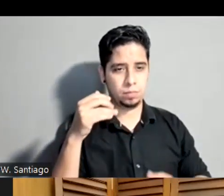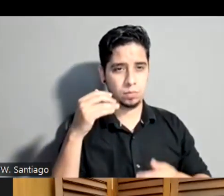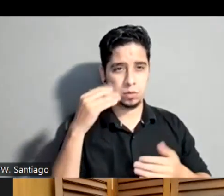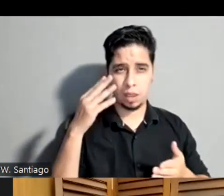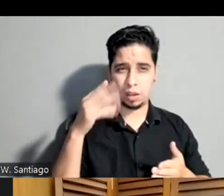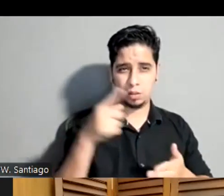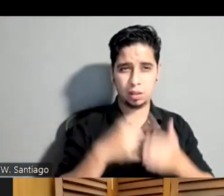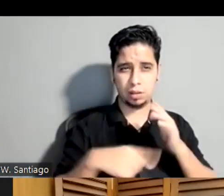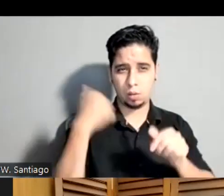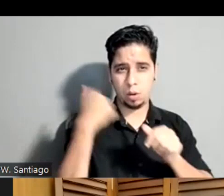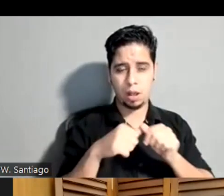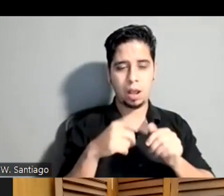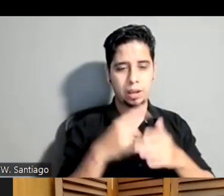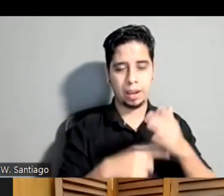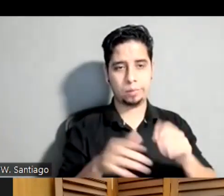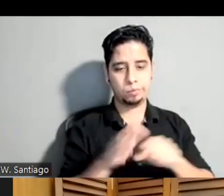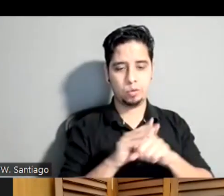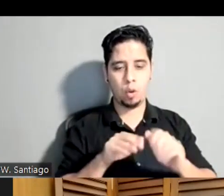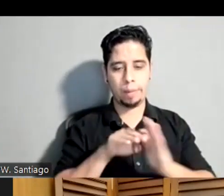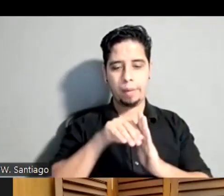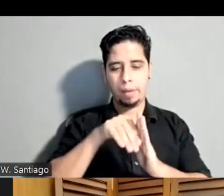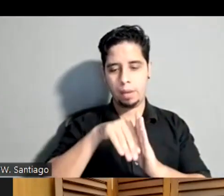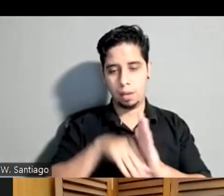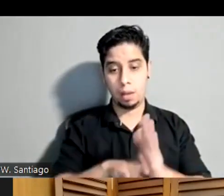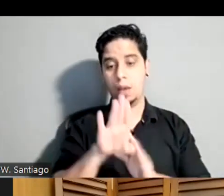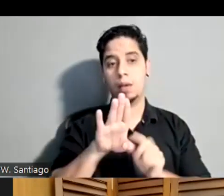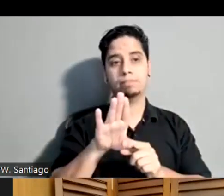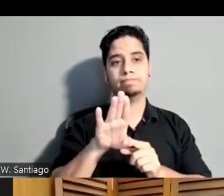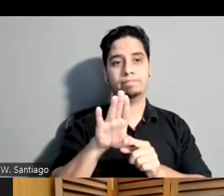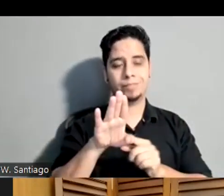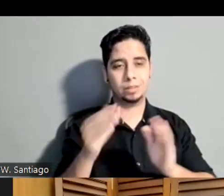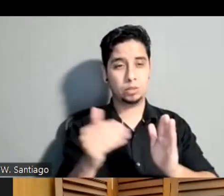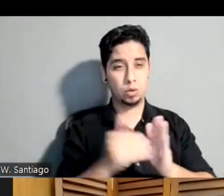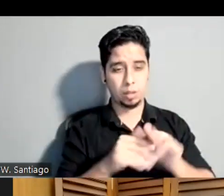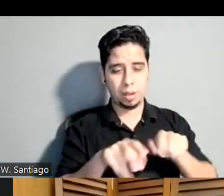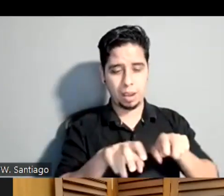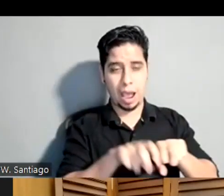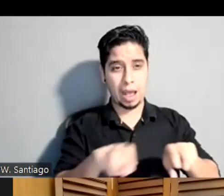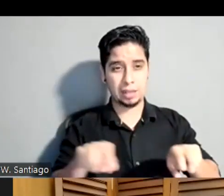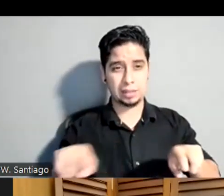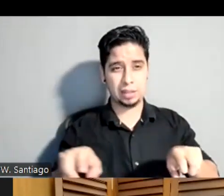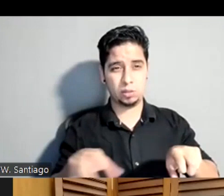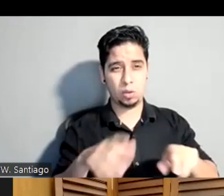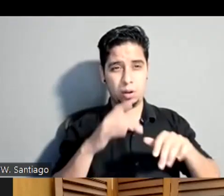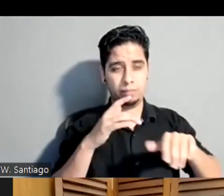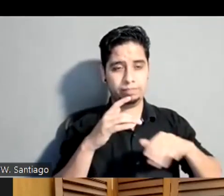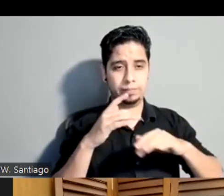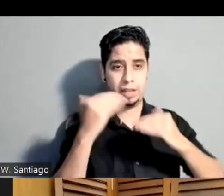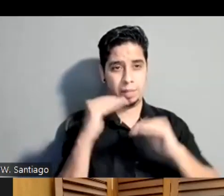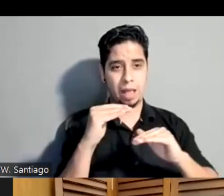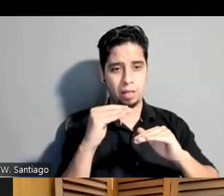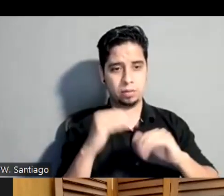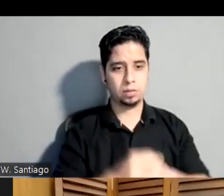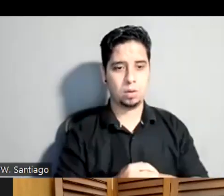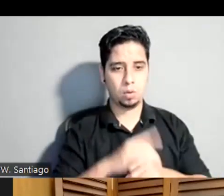COVID. Uh-huh. Y volvieron a restringir los asientos en el teatro. Así que cuando movimos